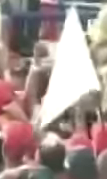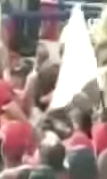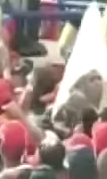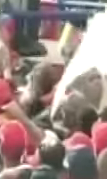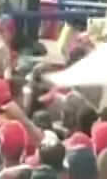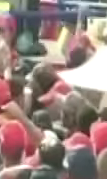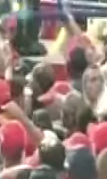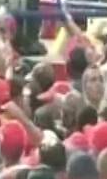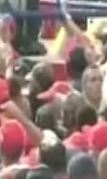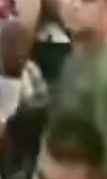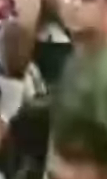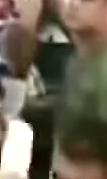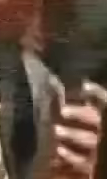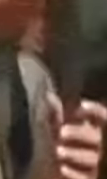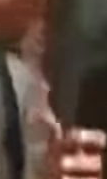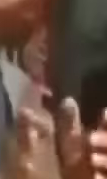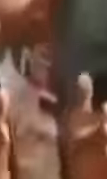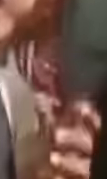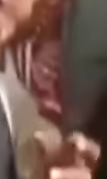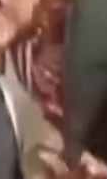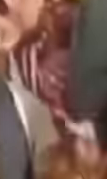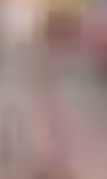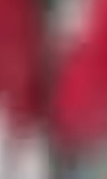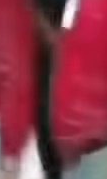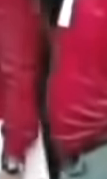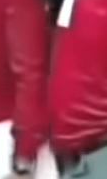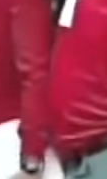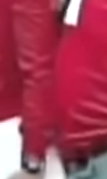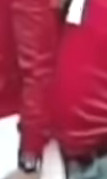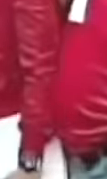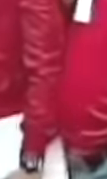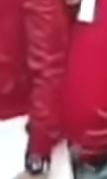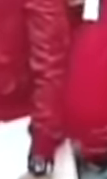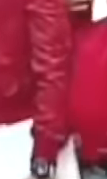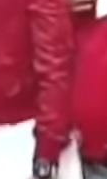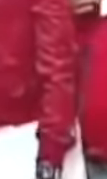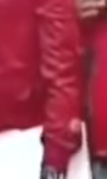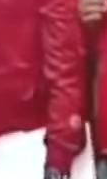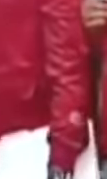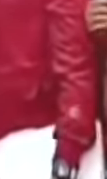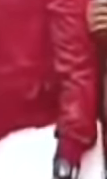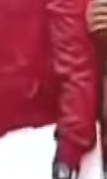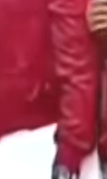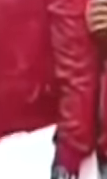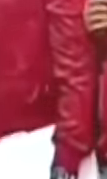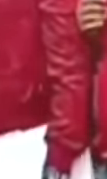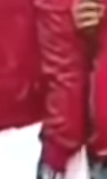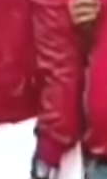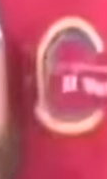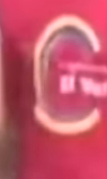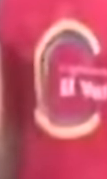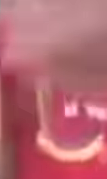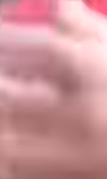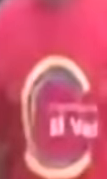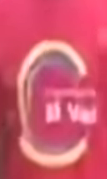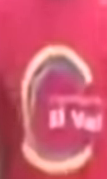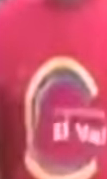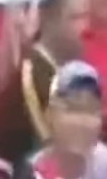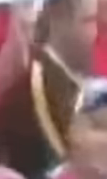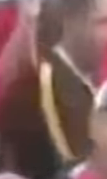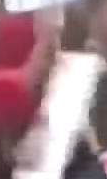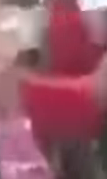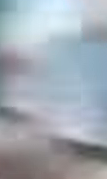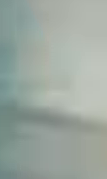artículo 347, convoco al poder constituyente originario para que la clase obrera y